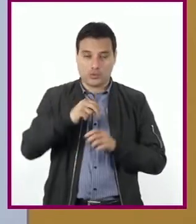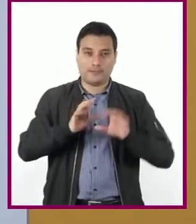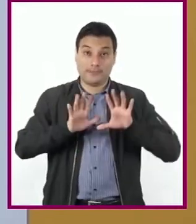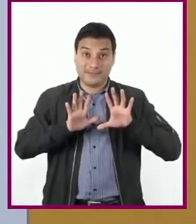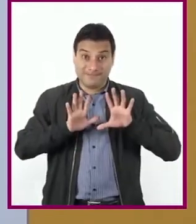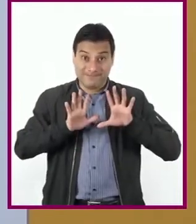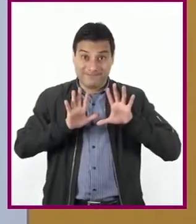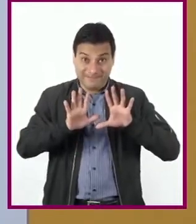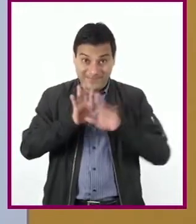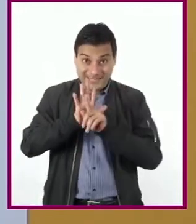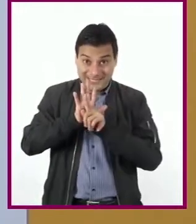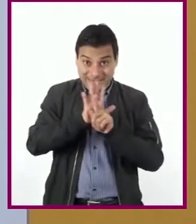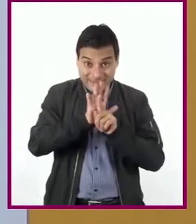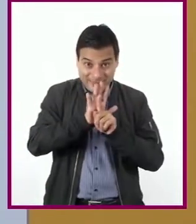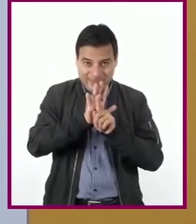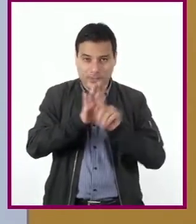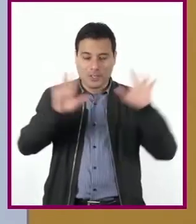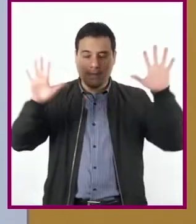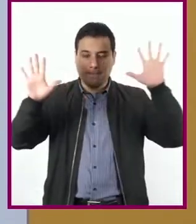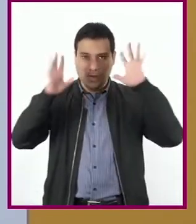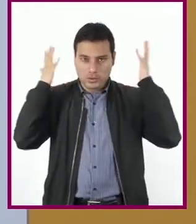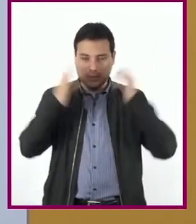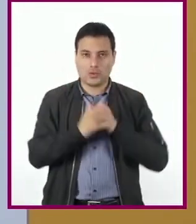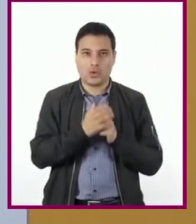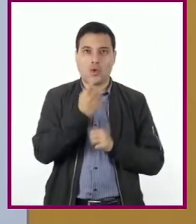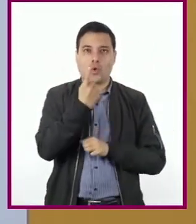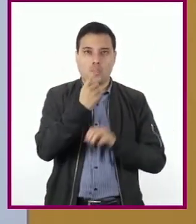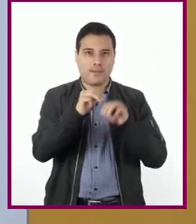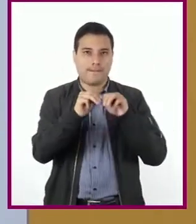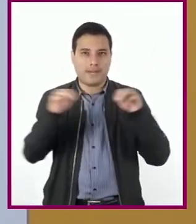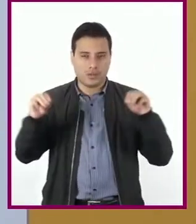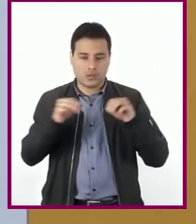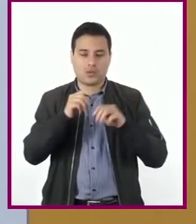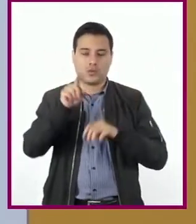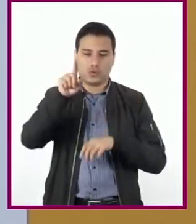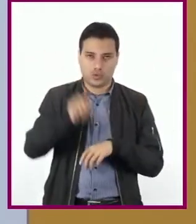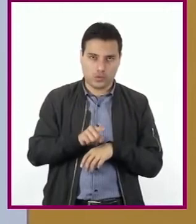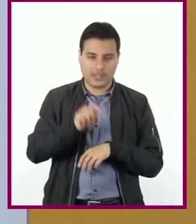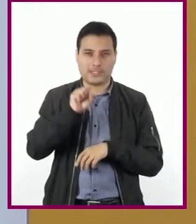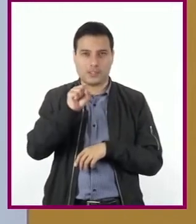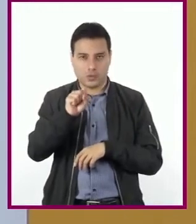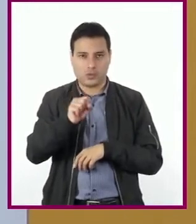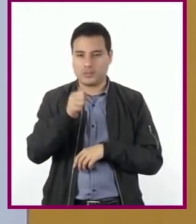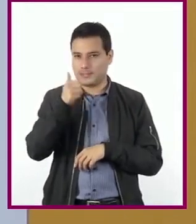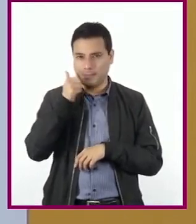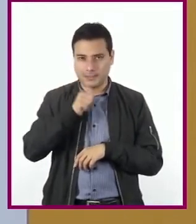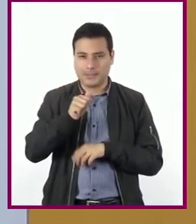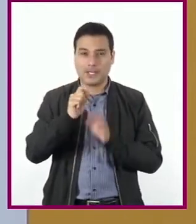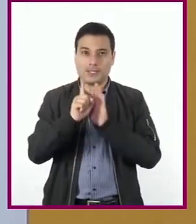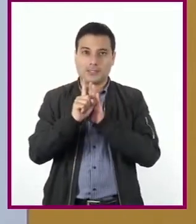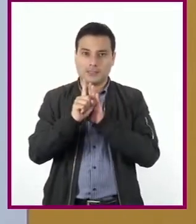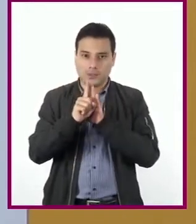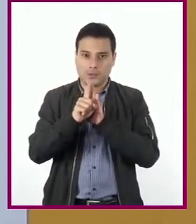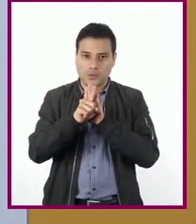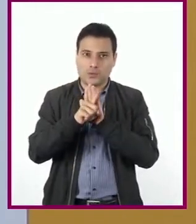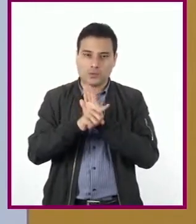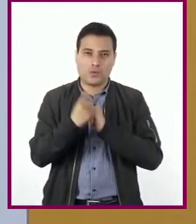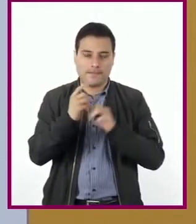kilogramo aumentará su velocidad un metro sobre segundo, cada segundo durante la aplicación de la